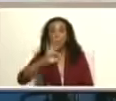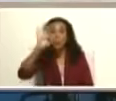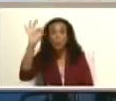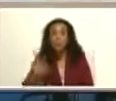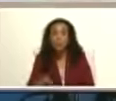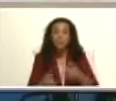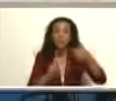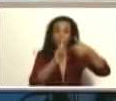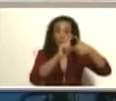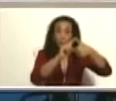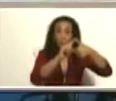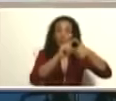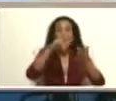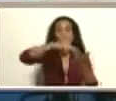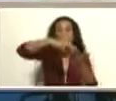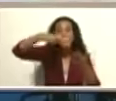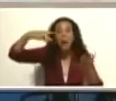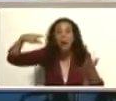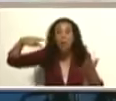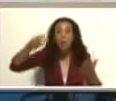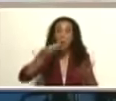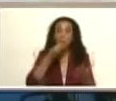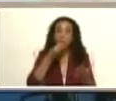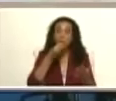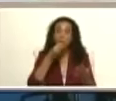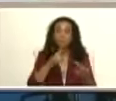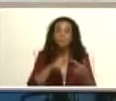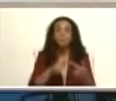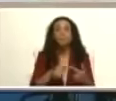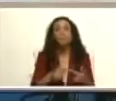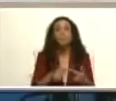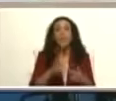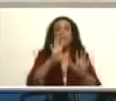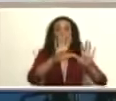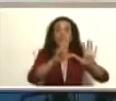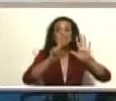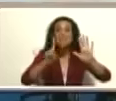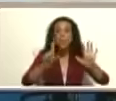26.34%. Pastas alimenticias,